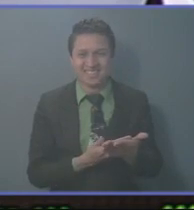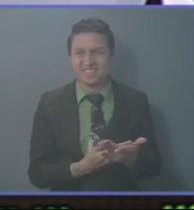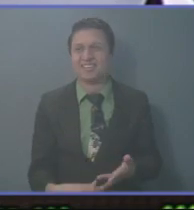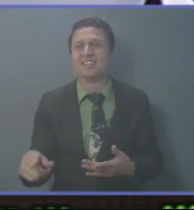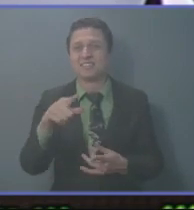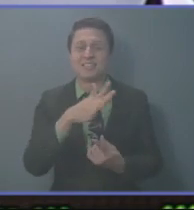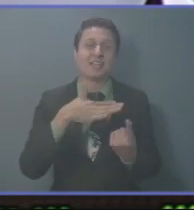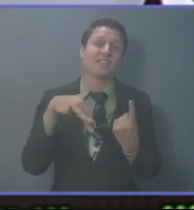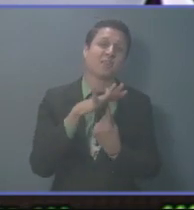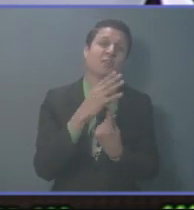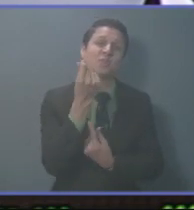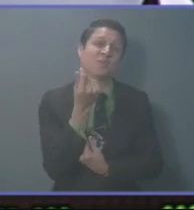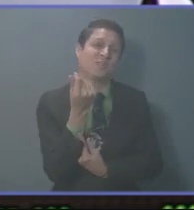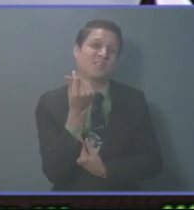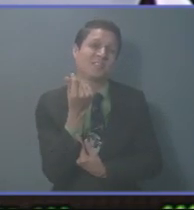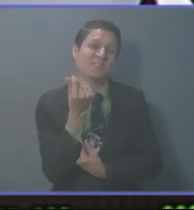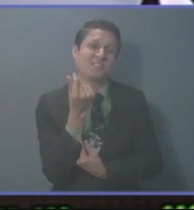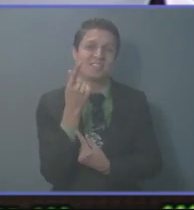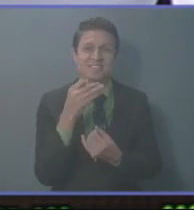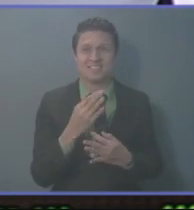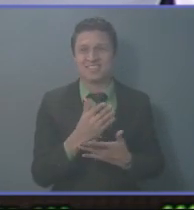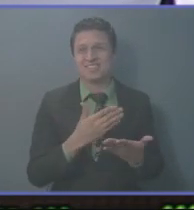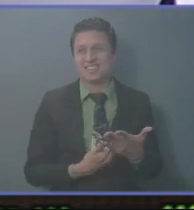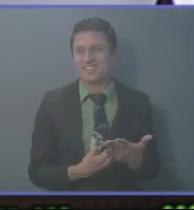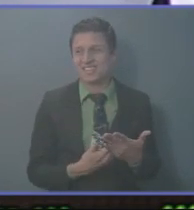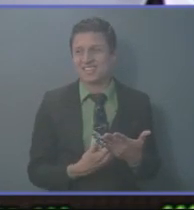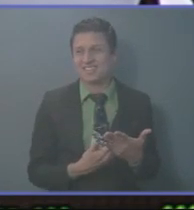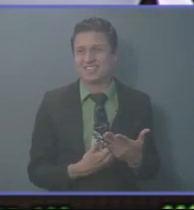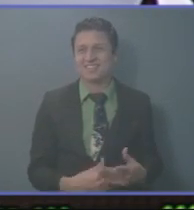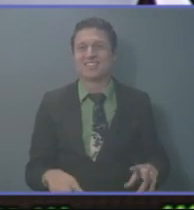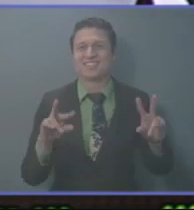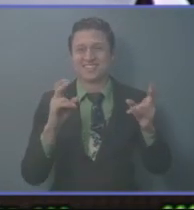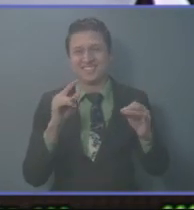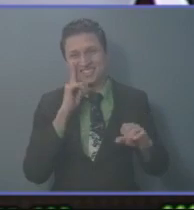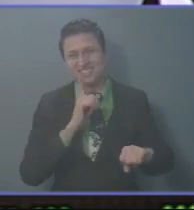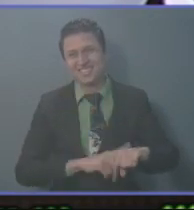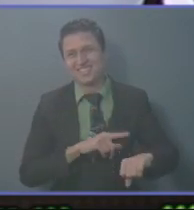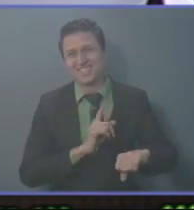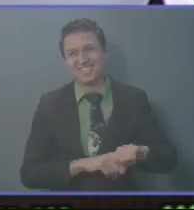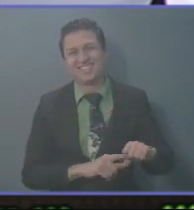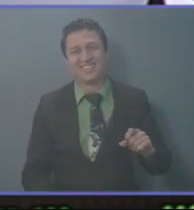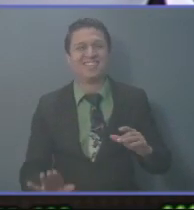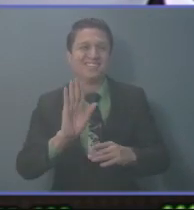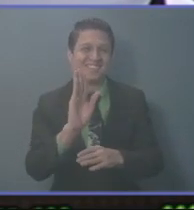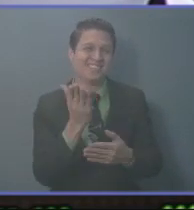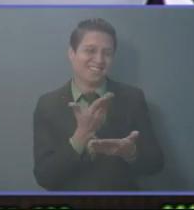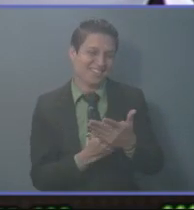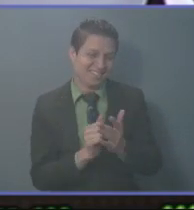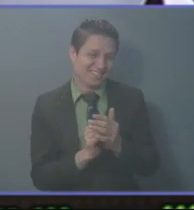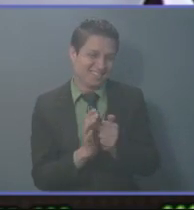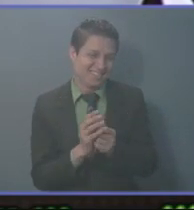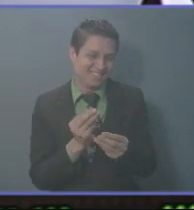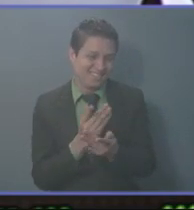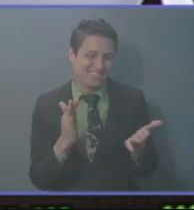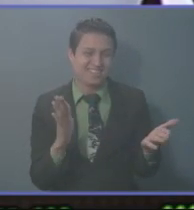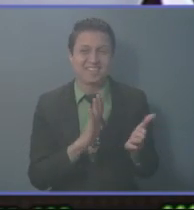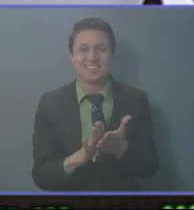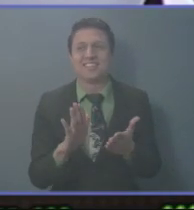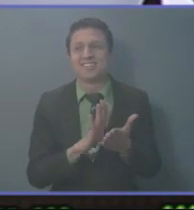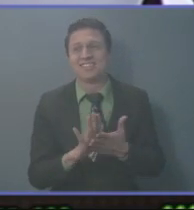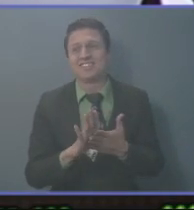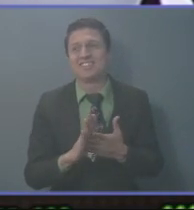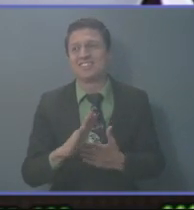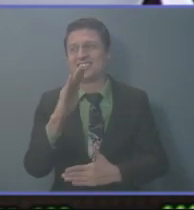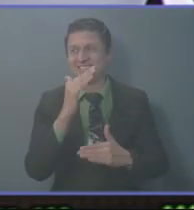la situación financiera de la institución, a raíz del fortalecimiento de su solvencia y su régimen